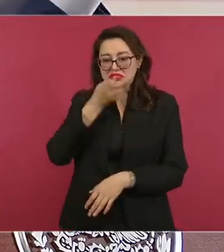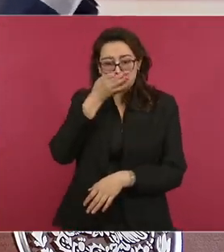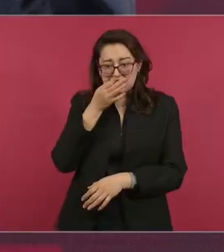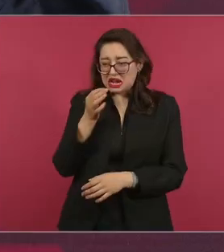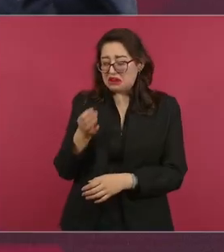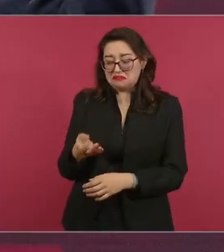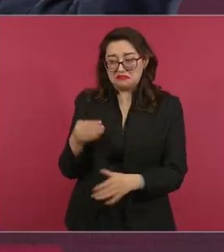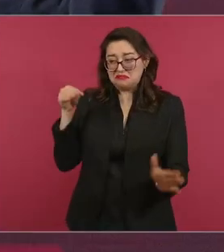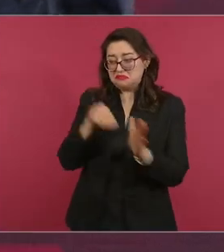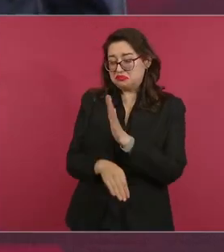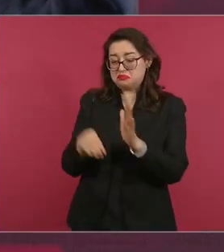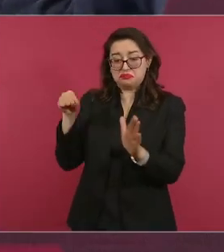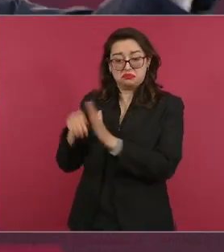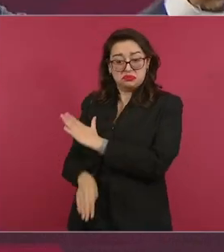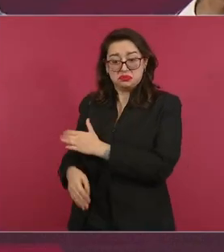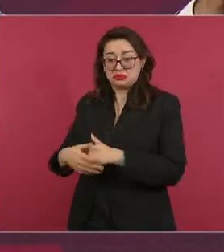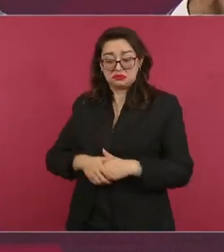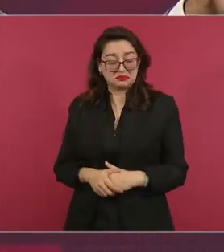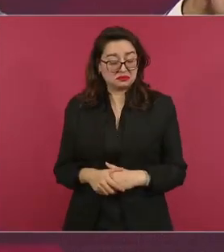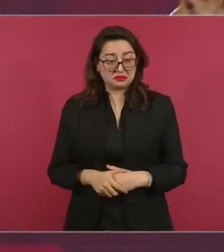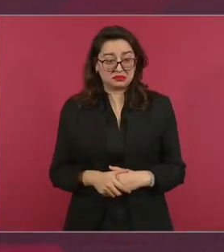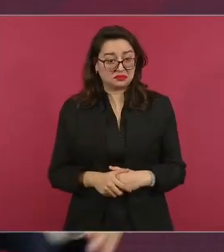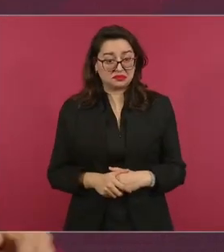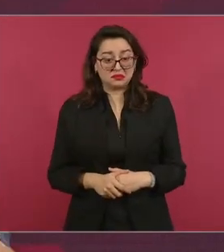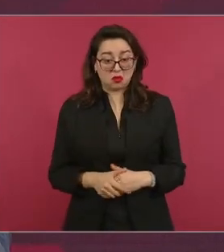más como cascarones,